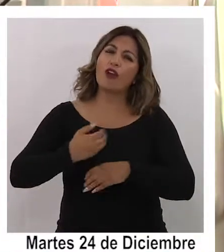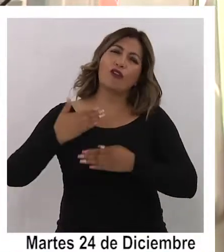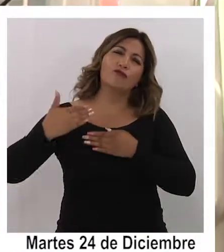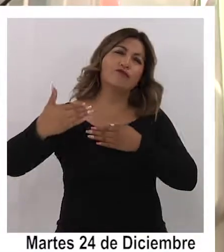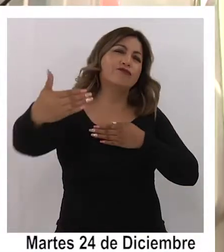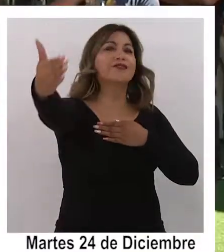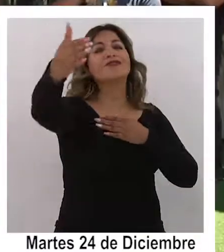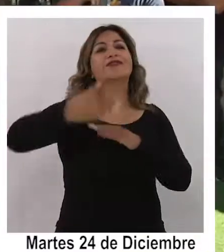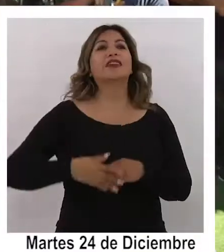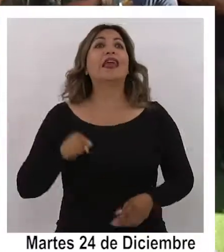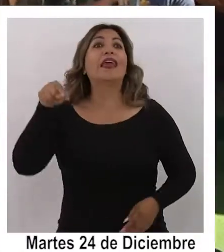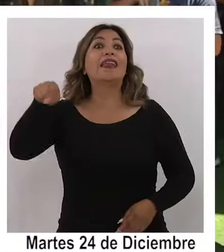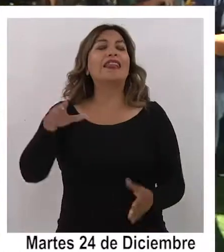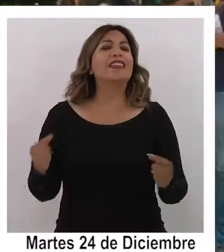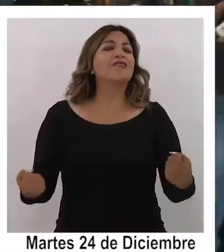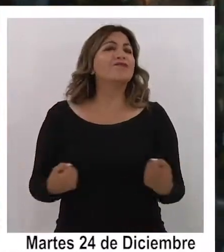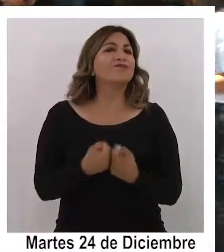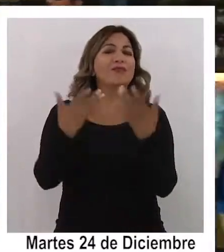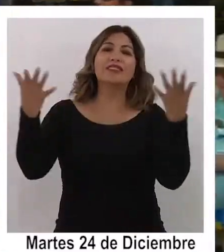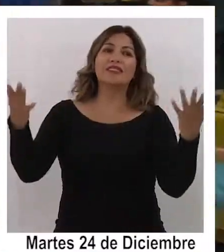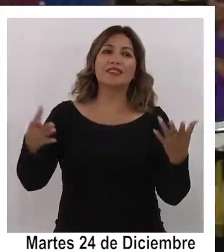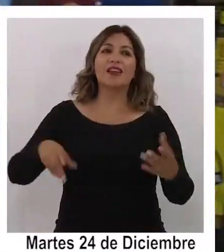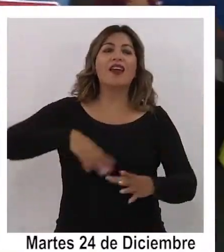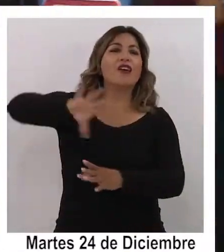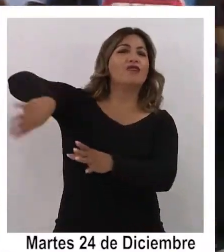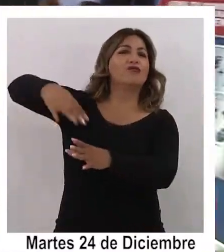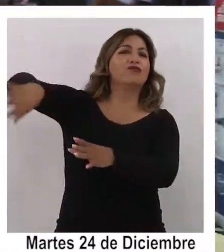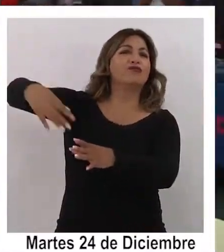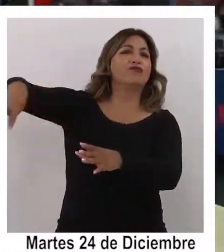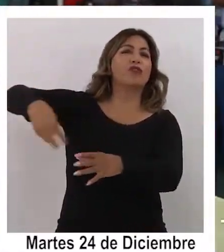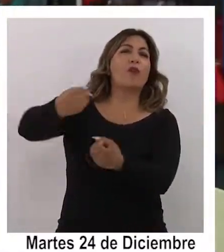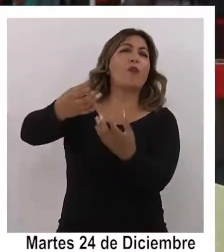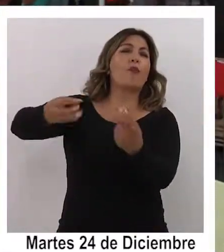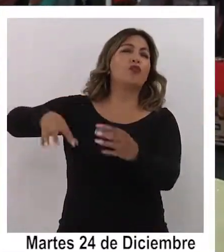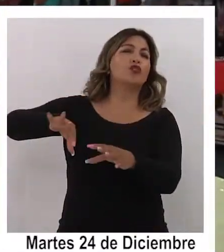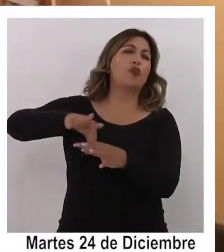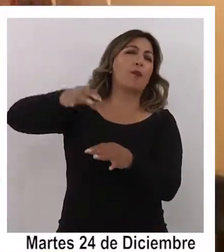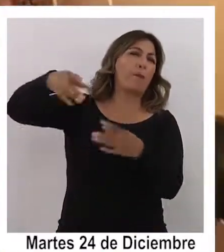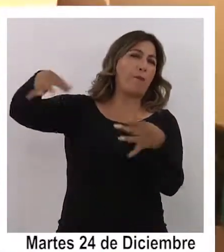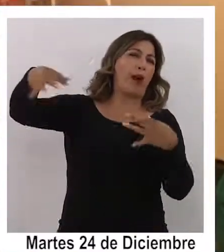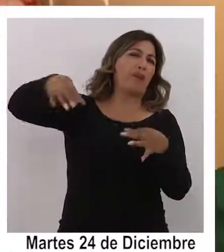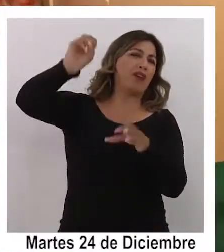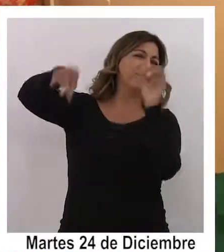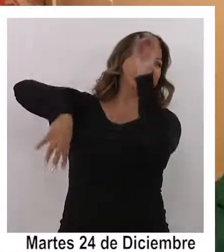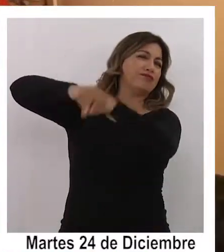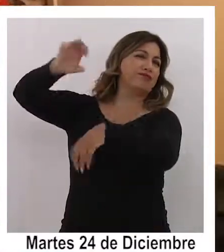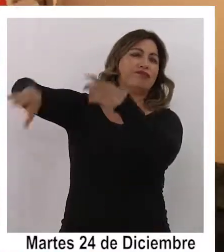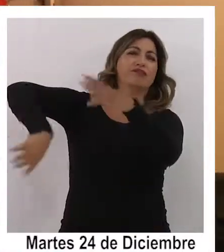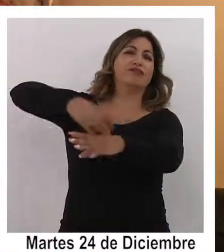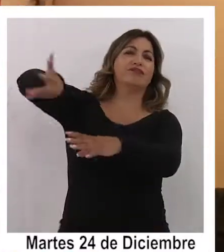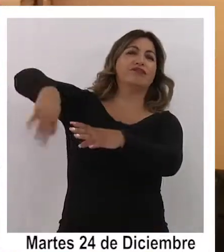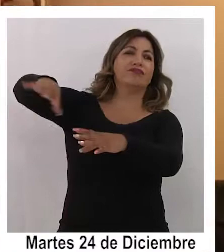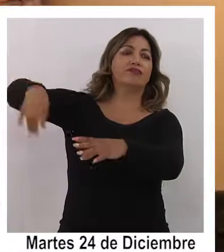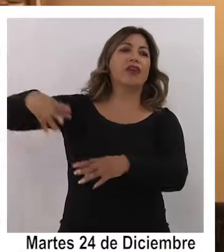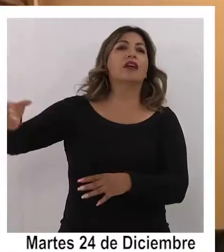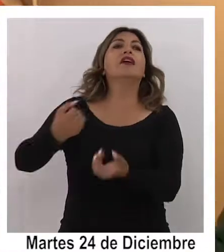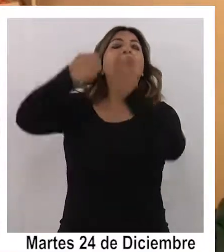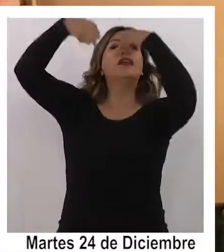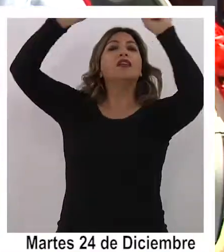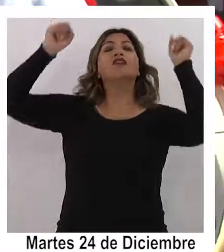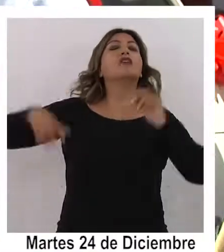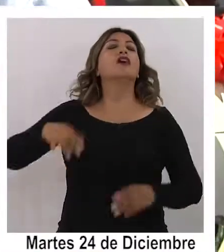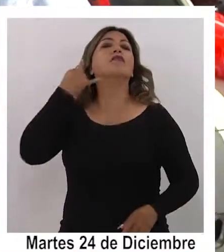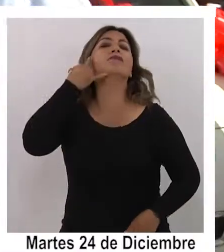que sean muchos años más. En este ambiente festivo se llevó a cabo el sorteo entre los miles de cupones que fueron depositados.